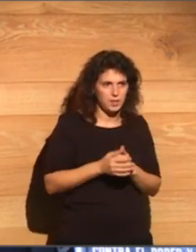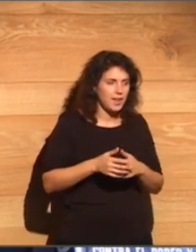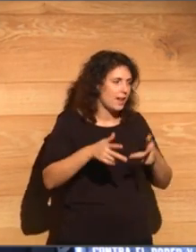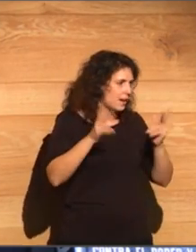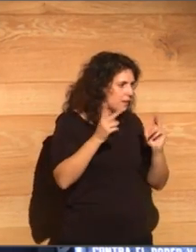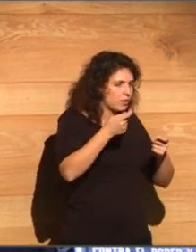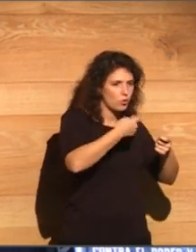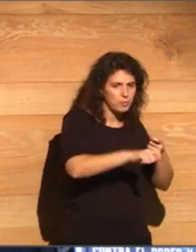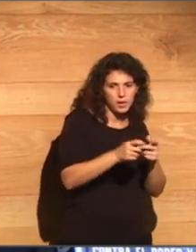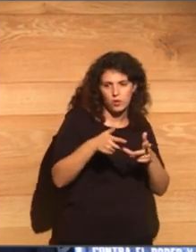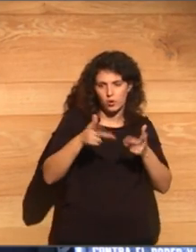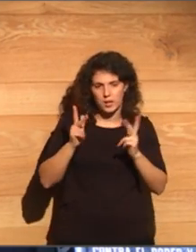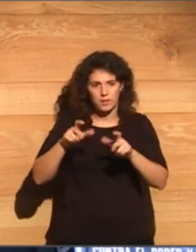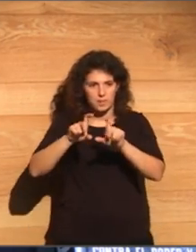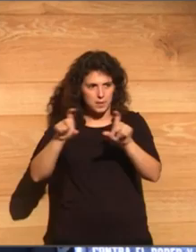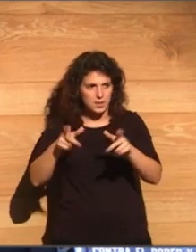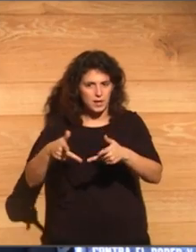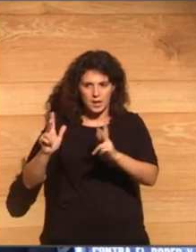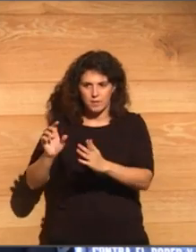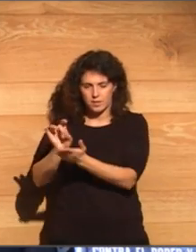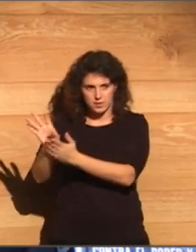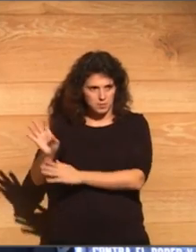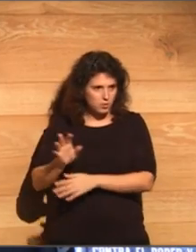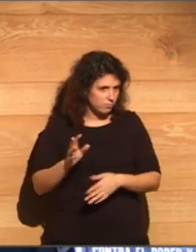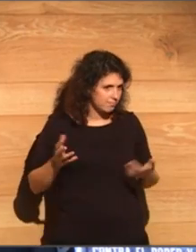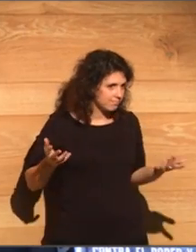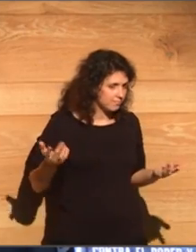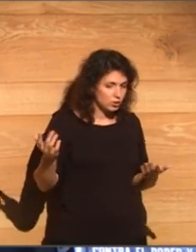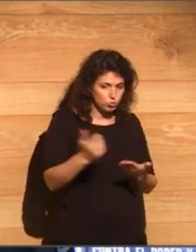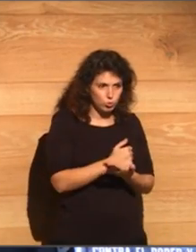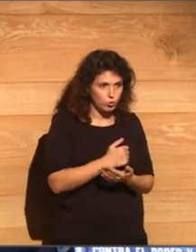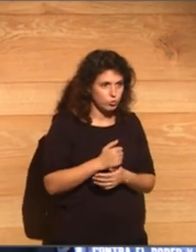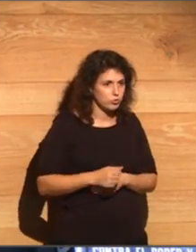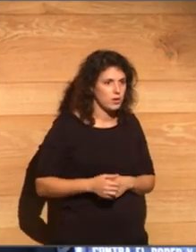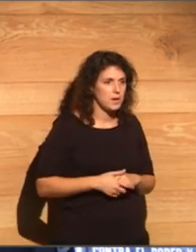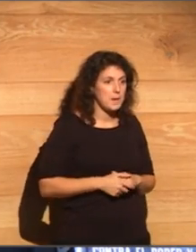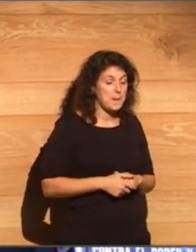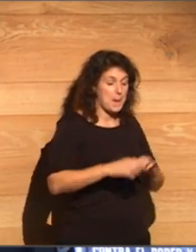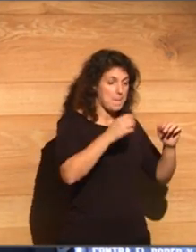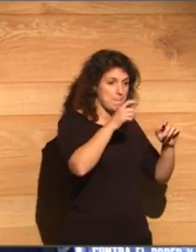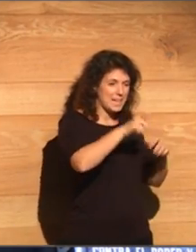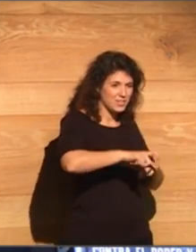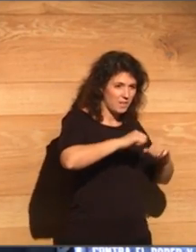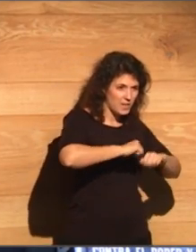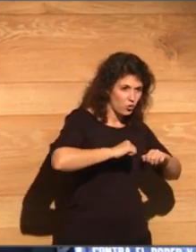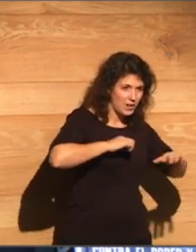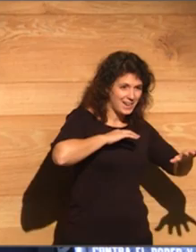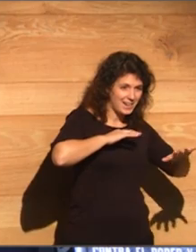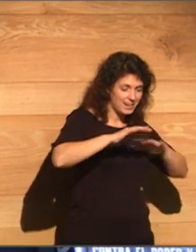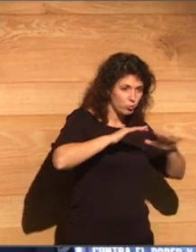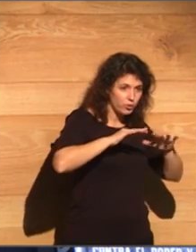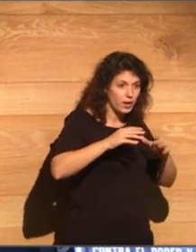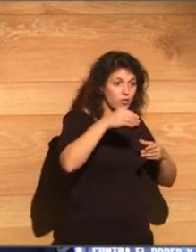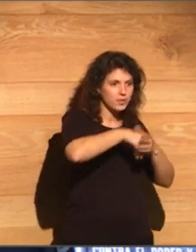comercio, libre empresa y despido libre. En fin, lo hace con absolutamente todos. Tiene al viejo revolucionario en la cárcel de forma